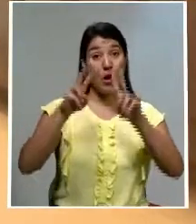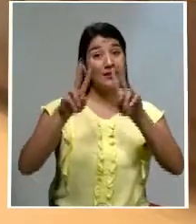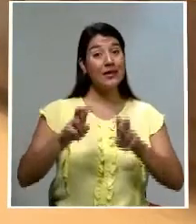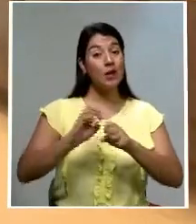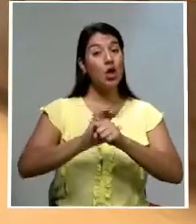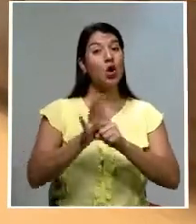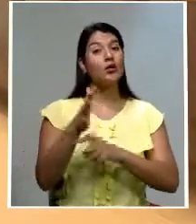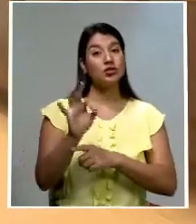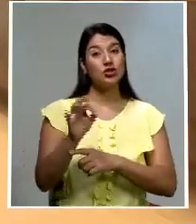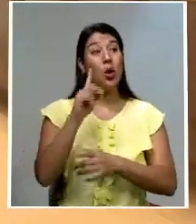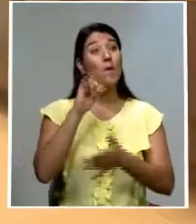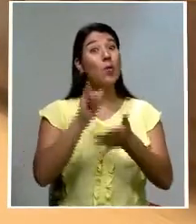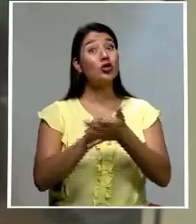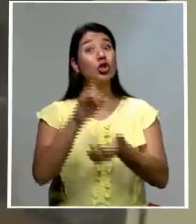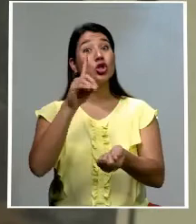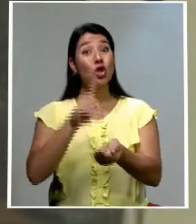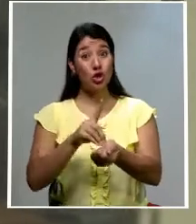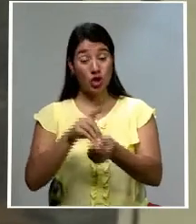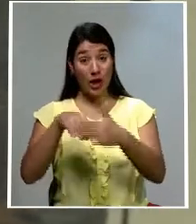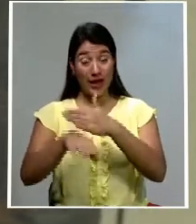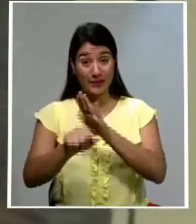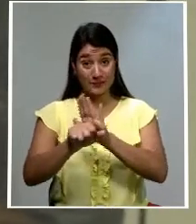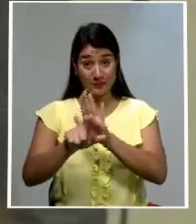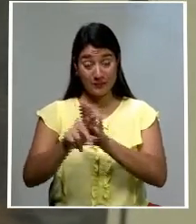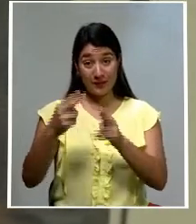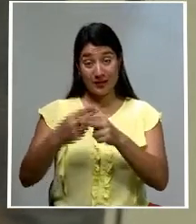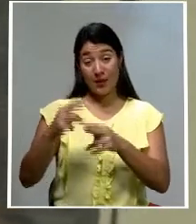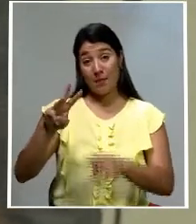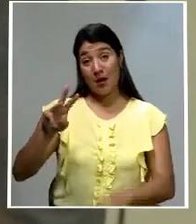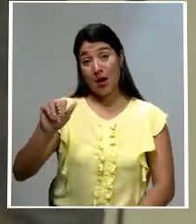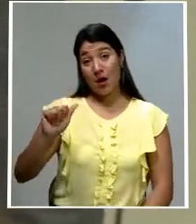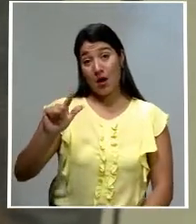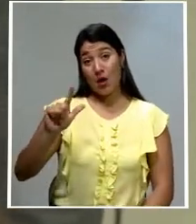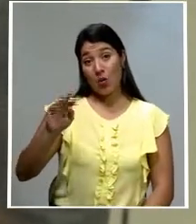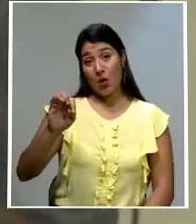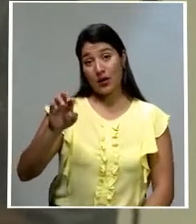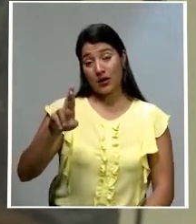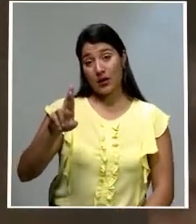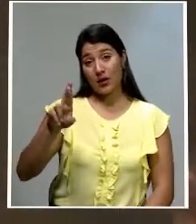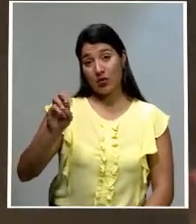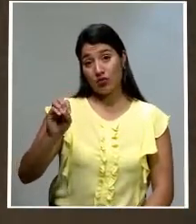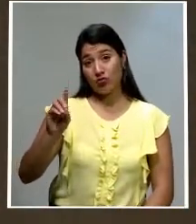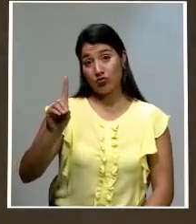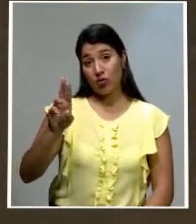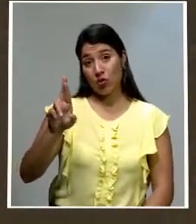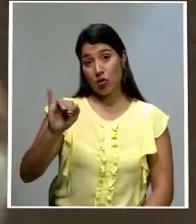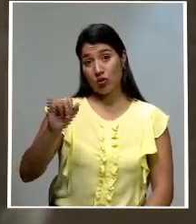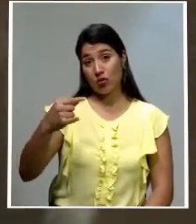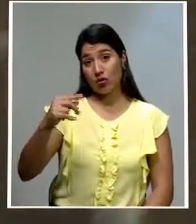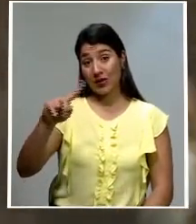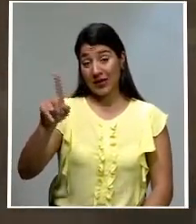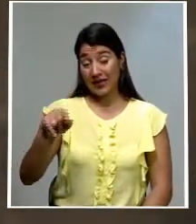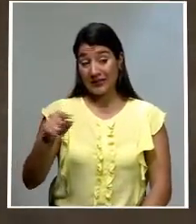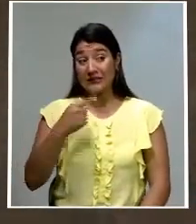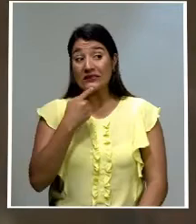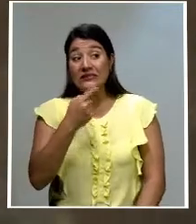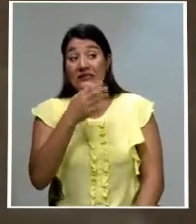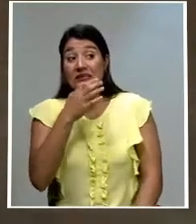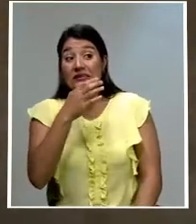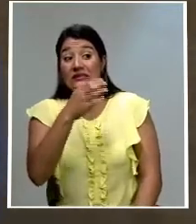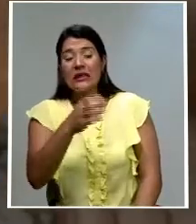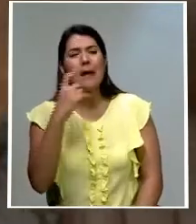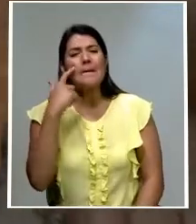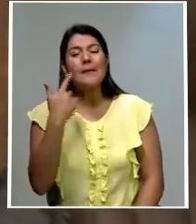que el doctor de la Asamblea Legislativa, Walter Rodríguez, procediera a realizar una recomendación para aislar a los